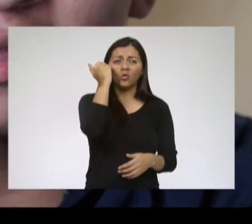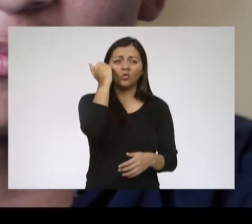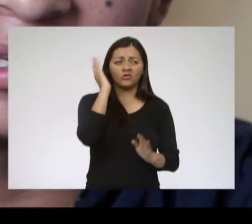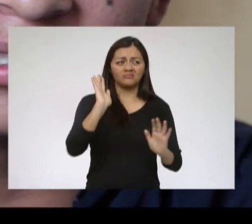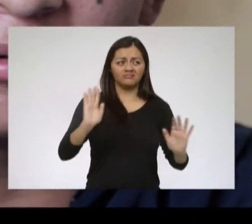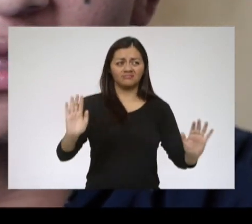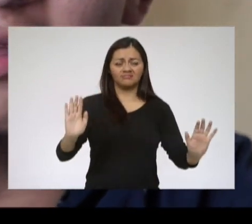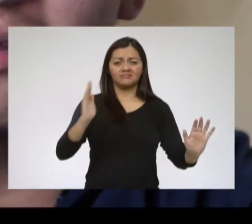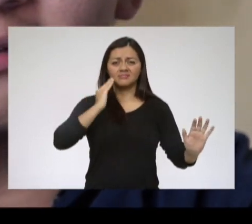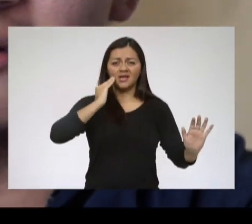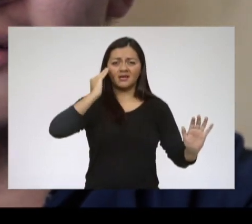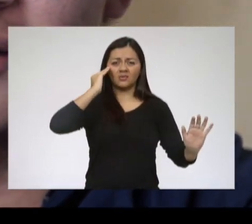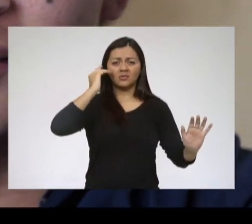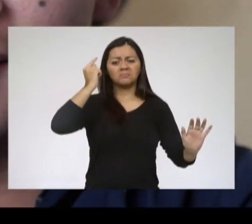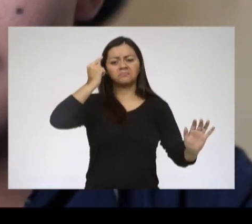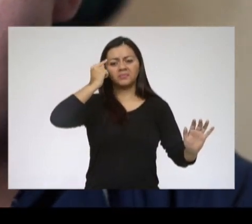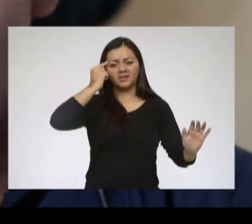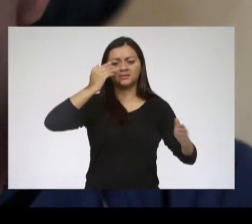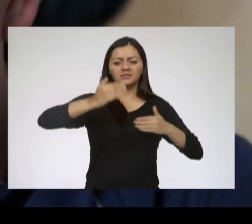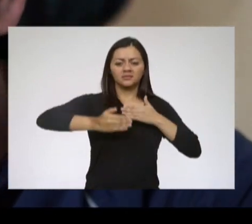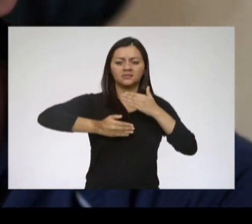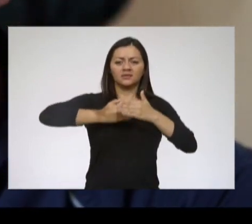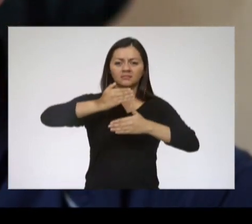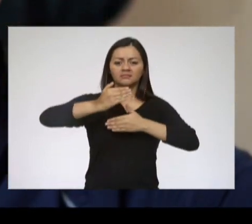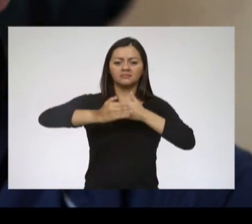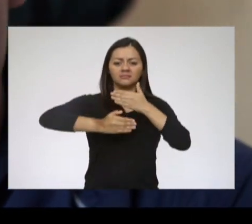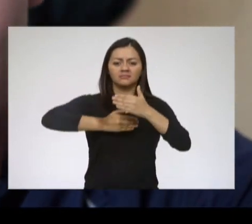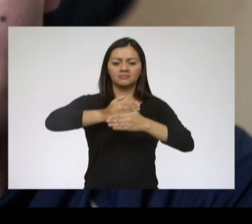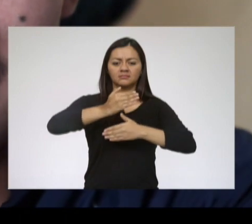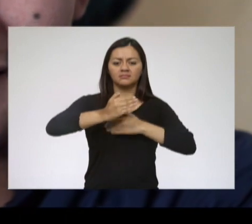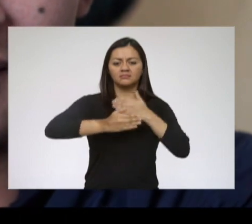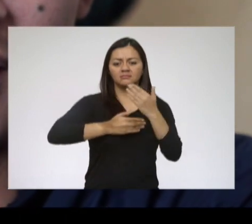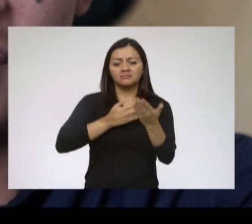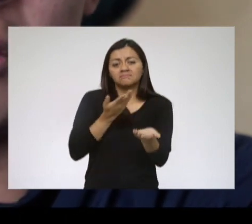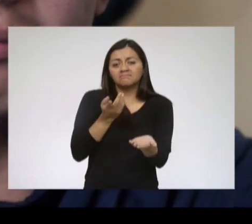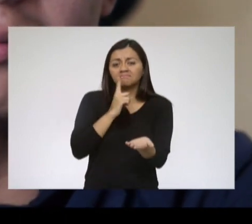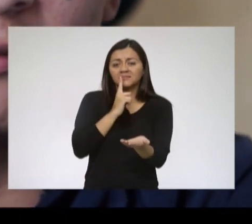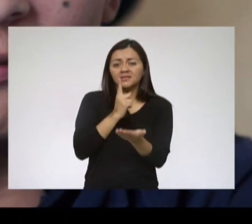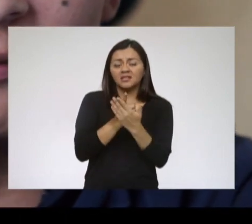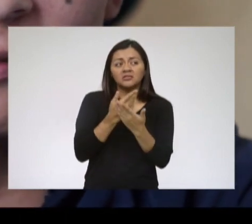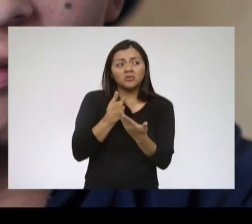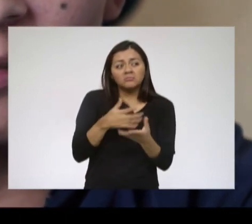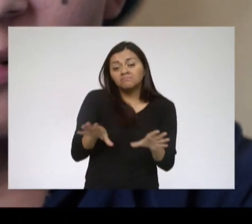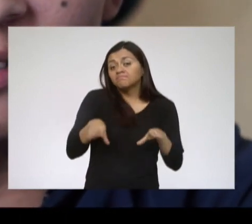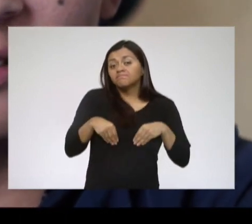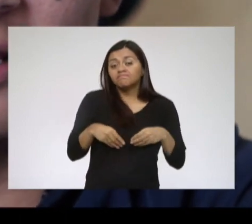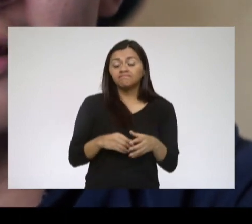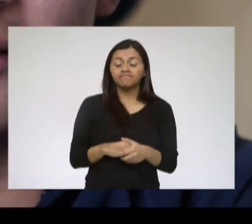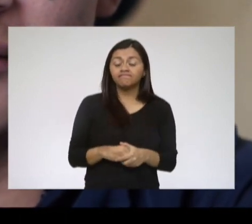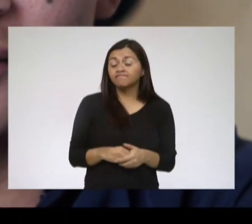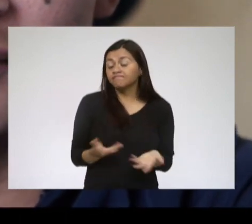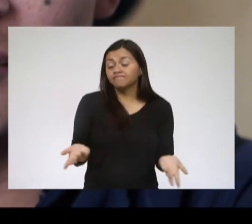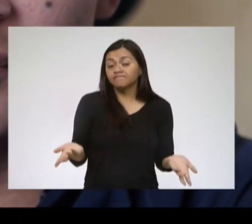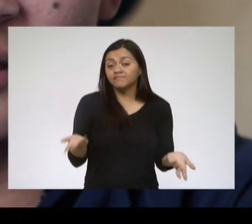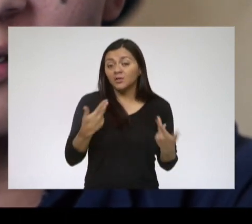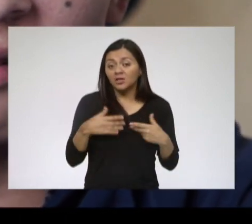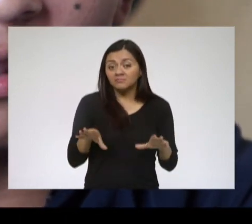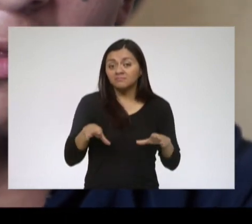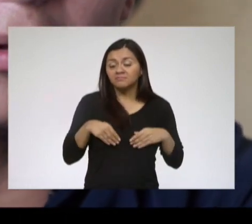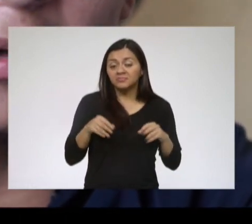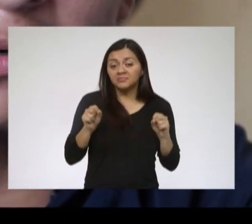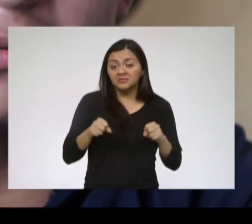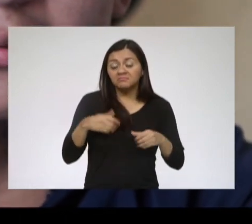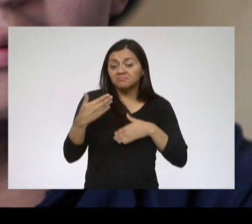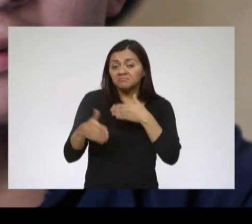y como que pensé bien y mejor era la resignación. Me resigné y